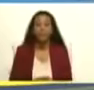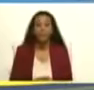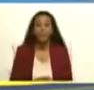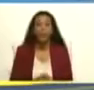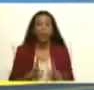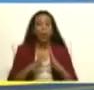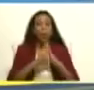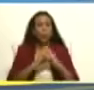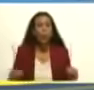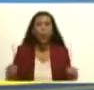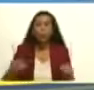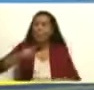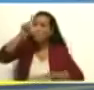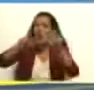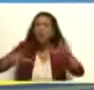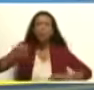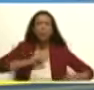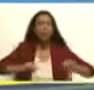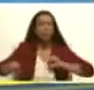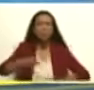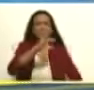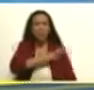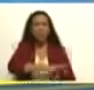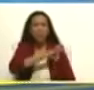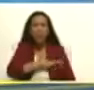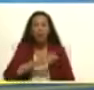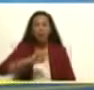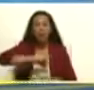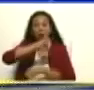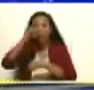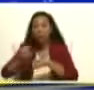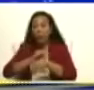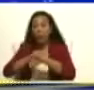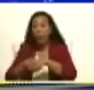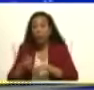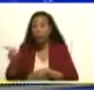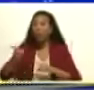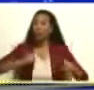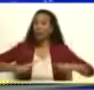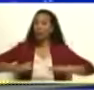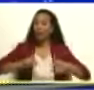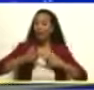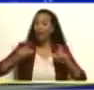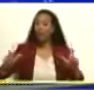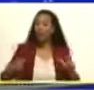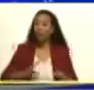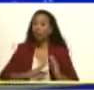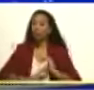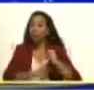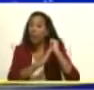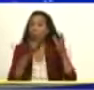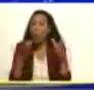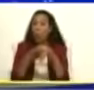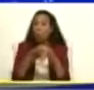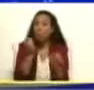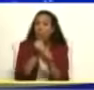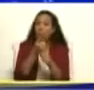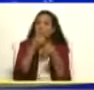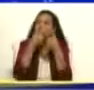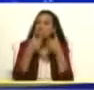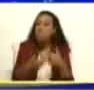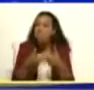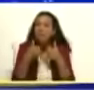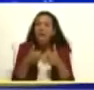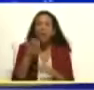con todos los movimientos sociales. Héctor Rodríguez, tú eres el coordinador general junto a un equipo maravilloso